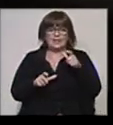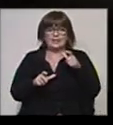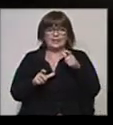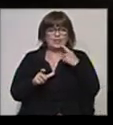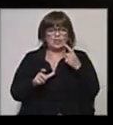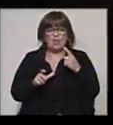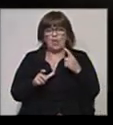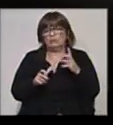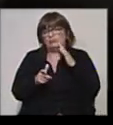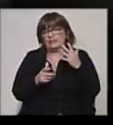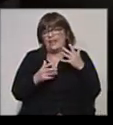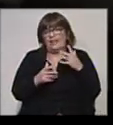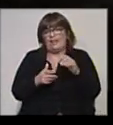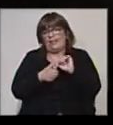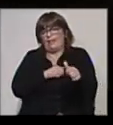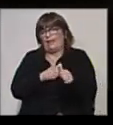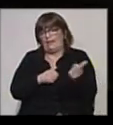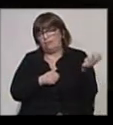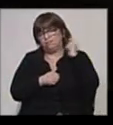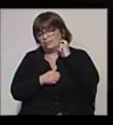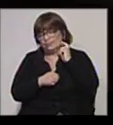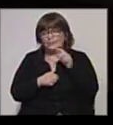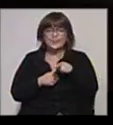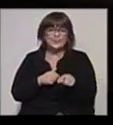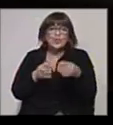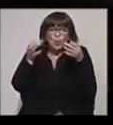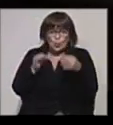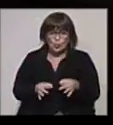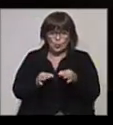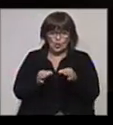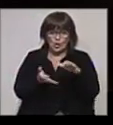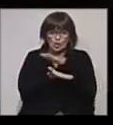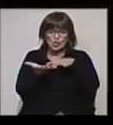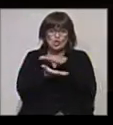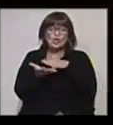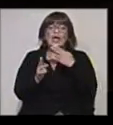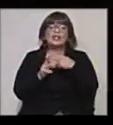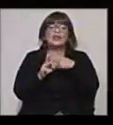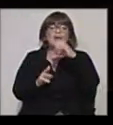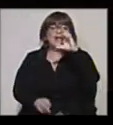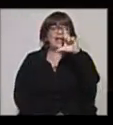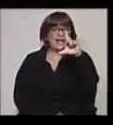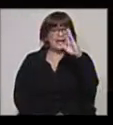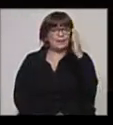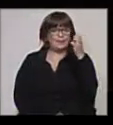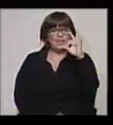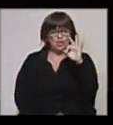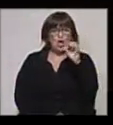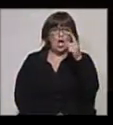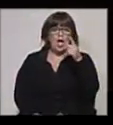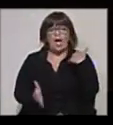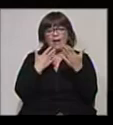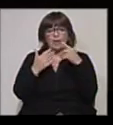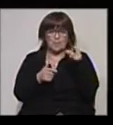sus conciudadanos. Sí, en el paso hablábamos con este mexicano que, bueno, para el